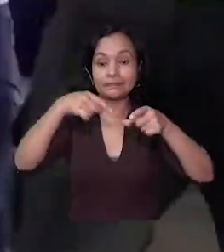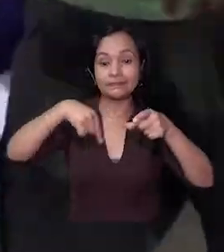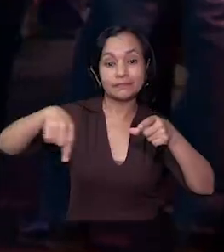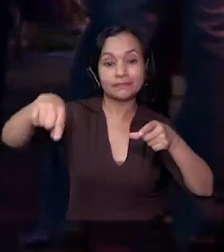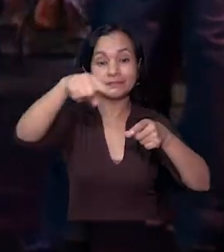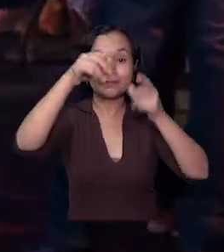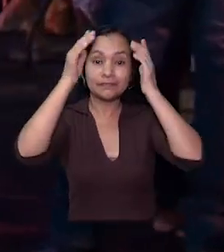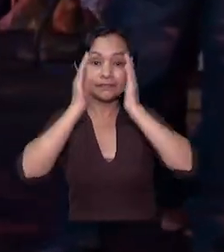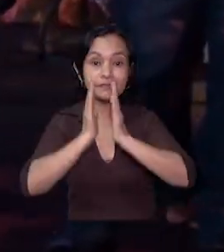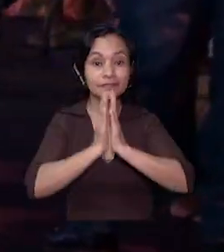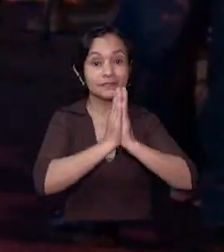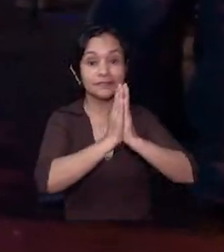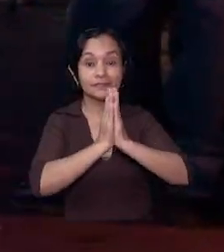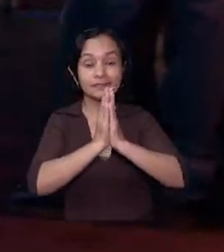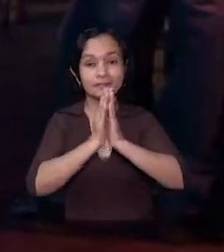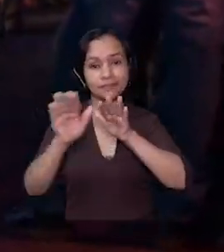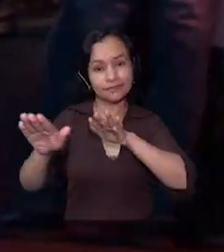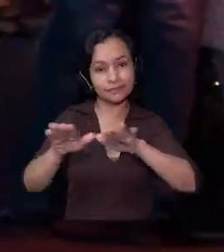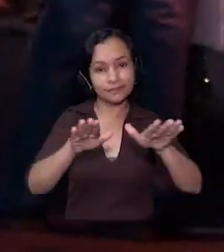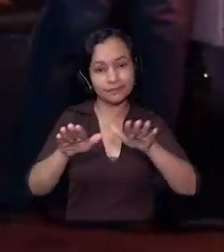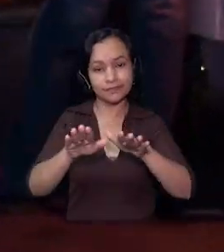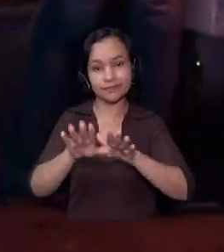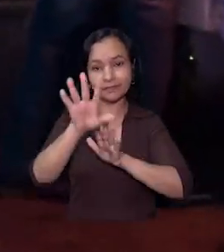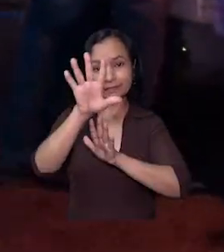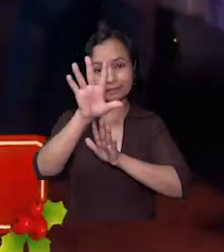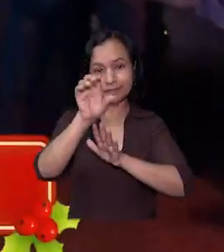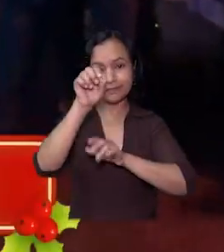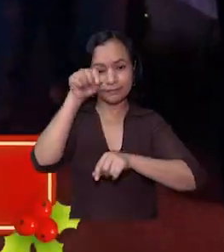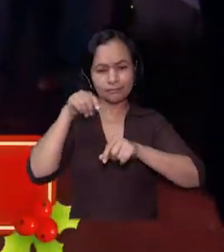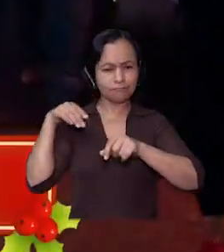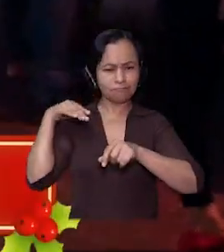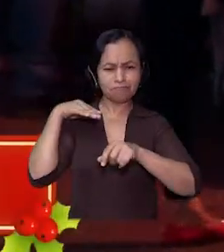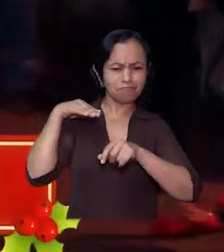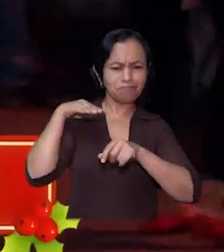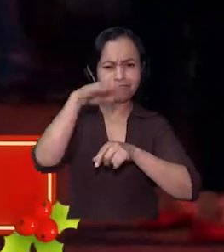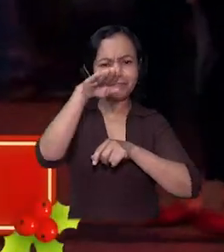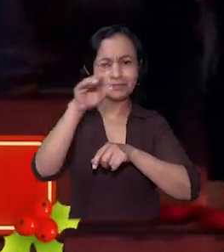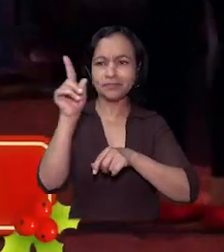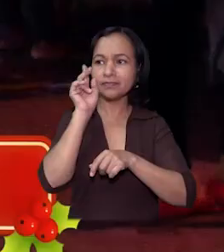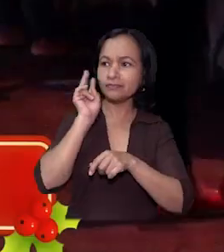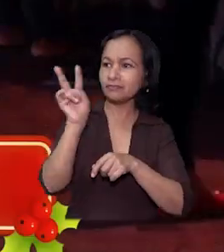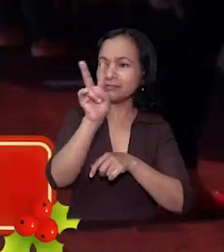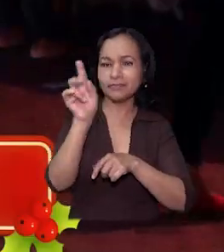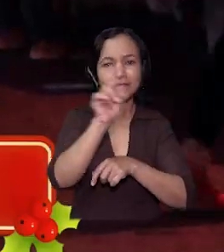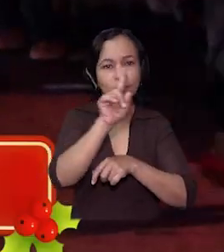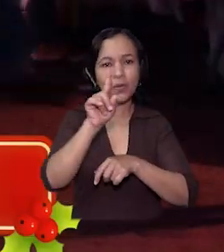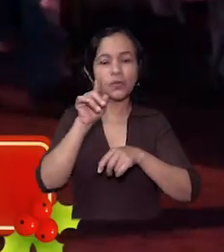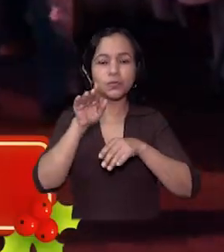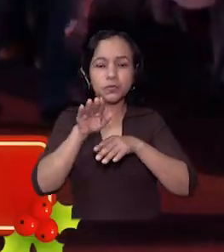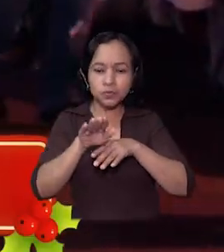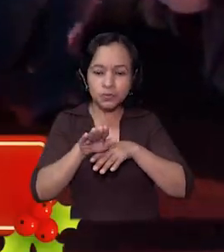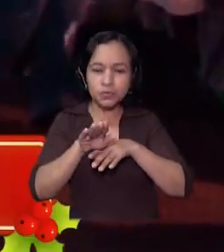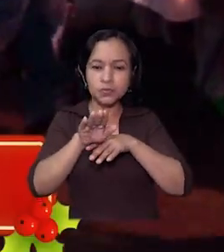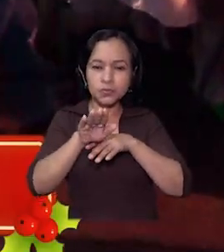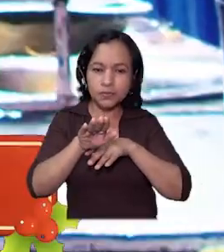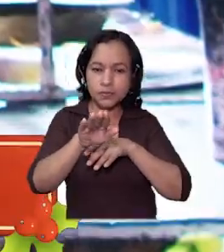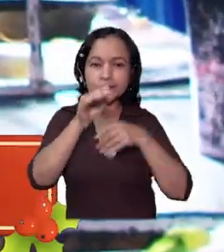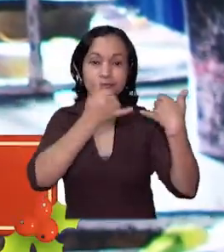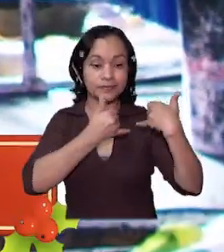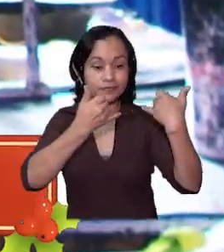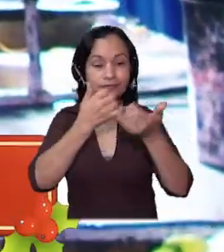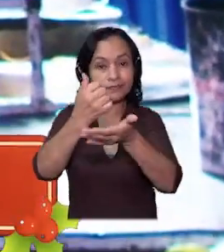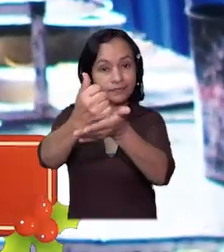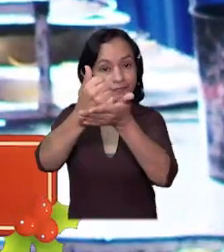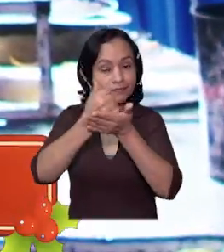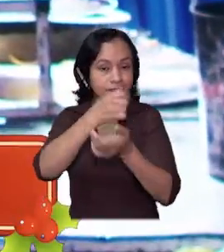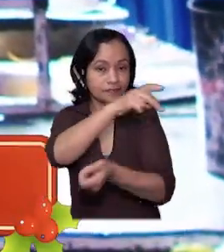los altares, pero los altares no los puedes ver a 50 kilómetros por hora, 60 kilómetros por hora. Entonces, con la colaboración de las instituciones,